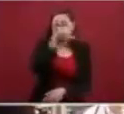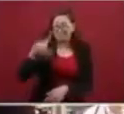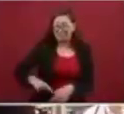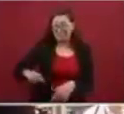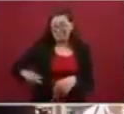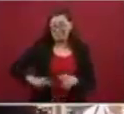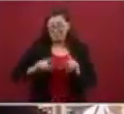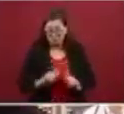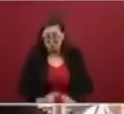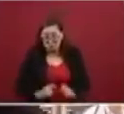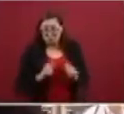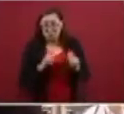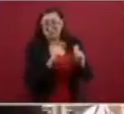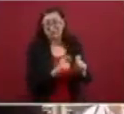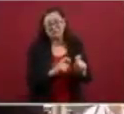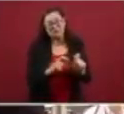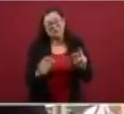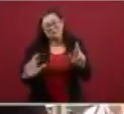toco madera.